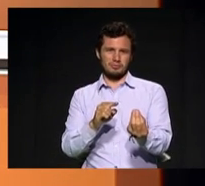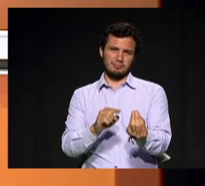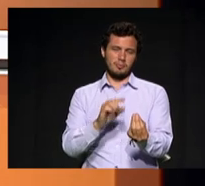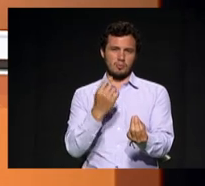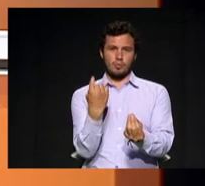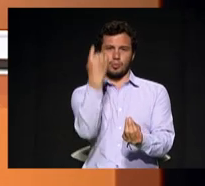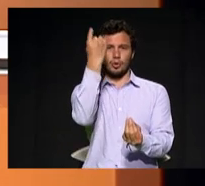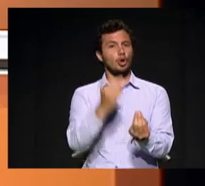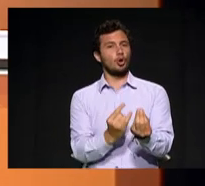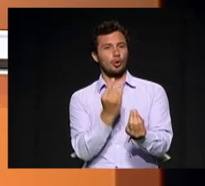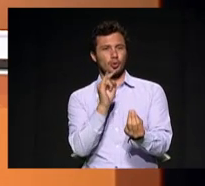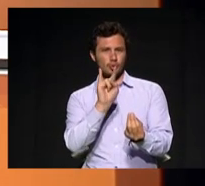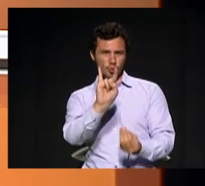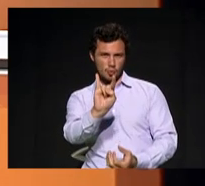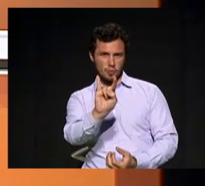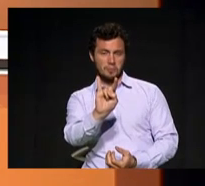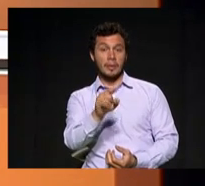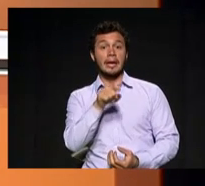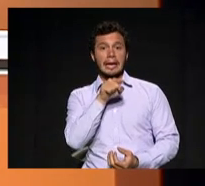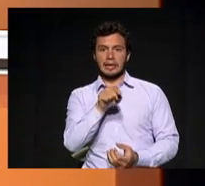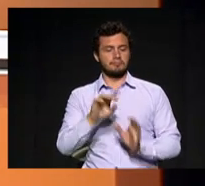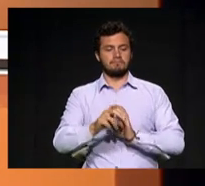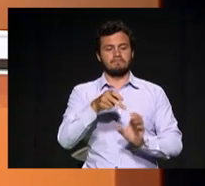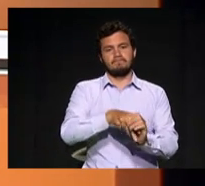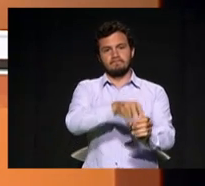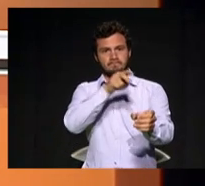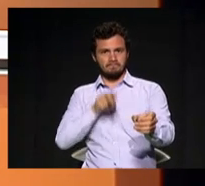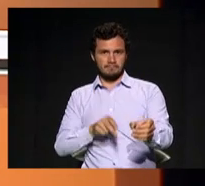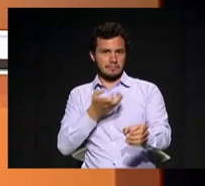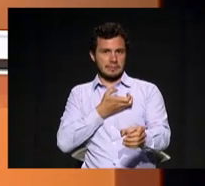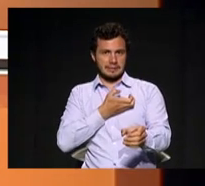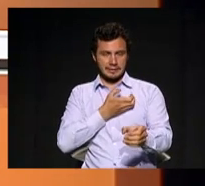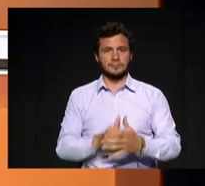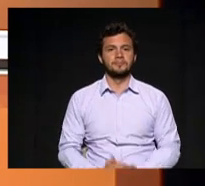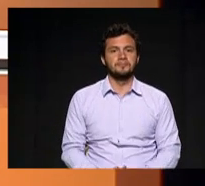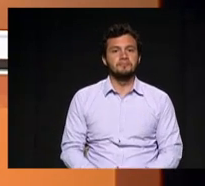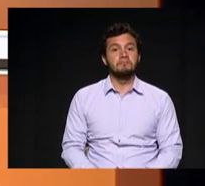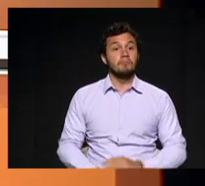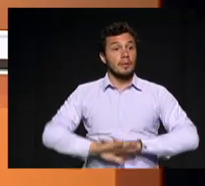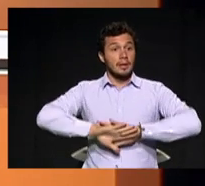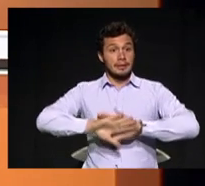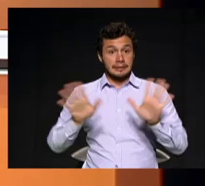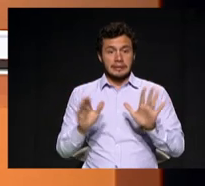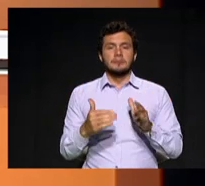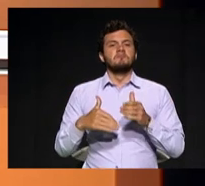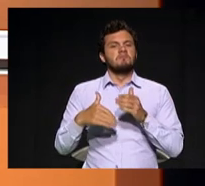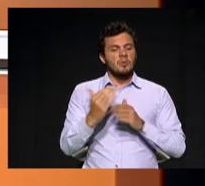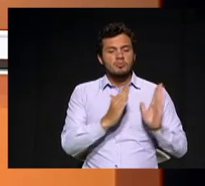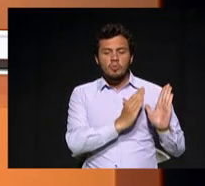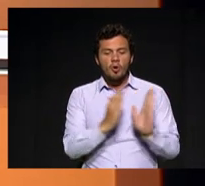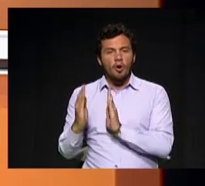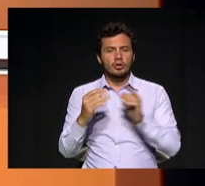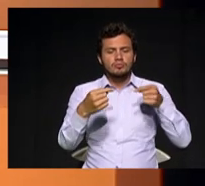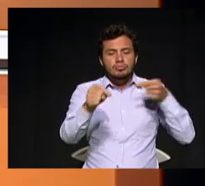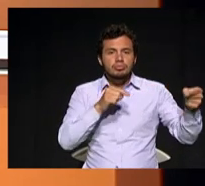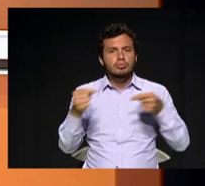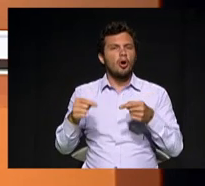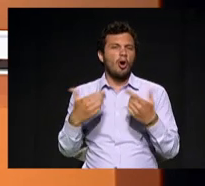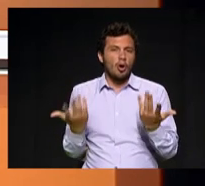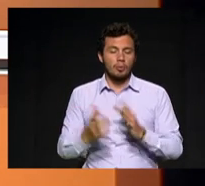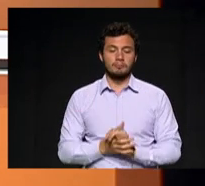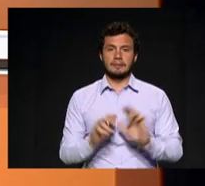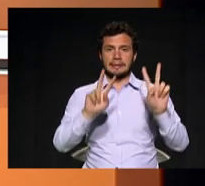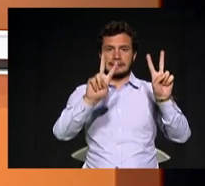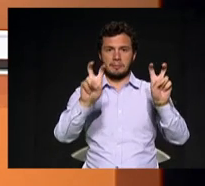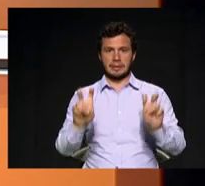importante también la disposición la dinámica que va a tener y que va a desarrollar el debate vamos a recordar entonces la mecánica son siete temas